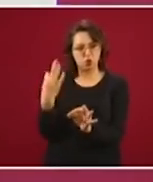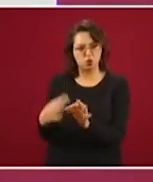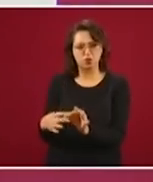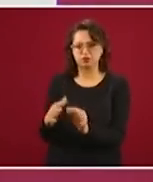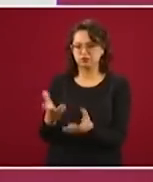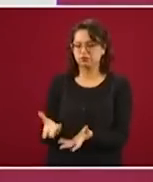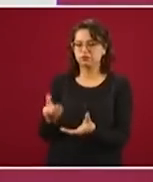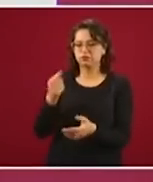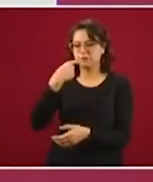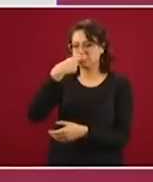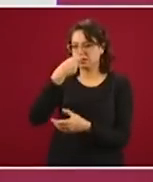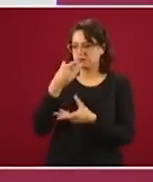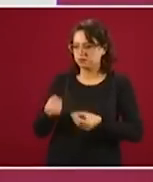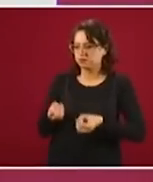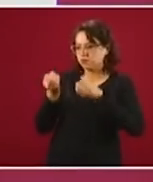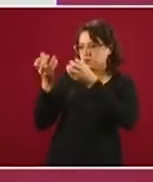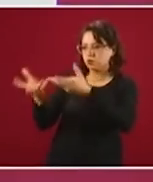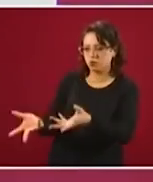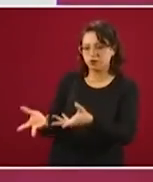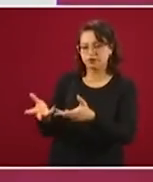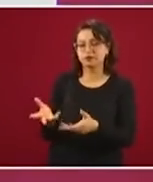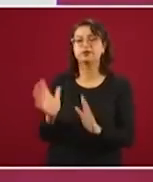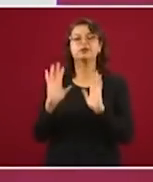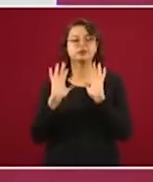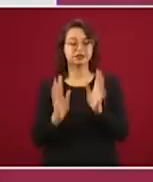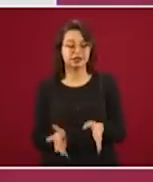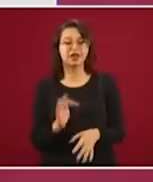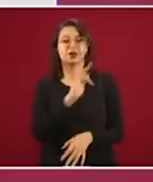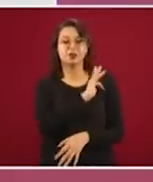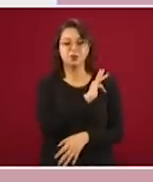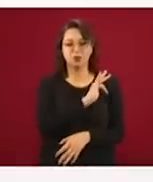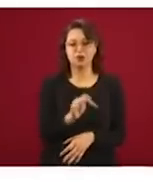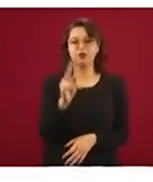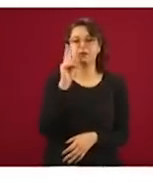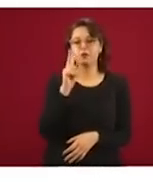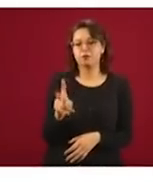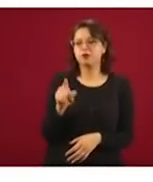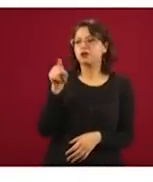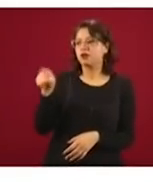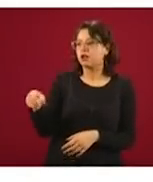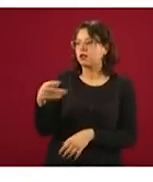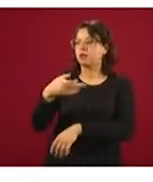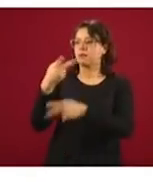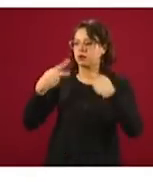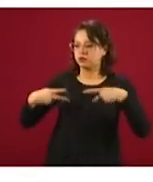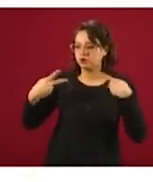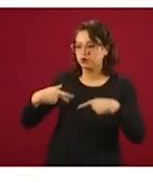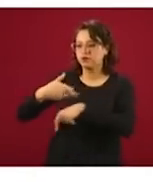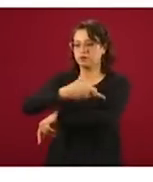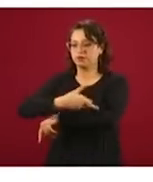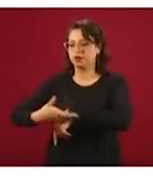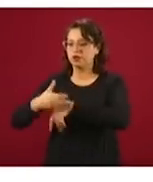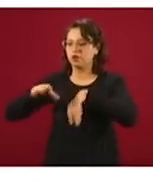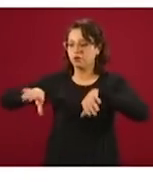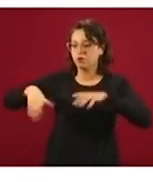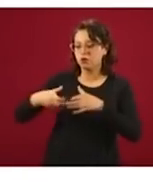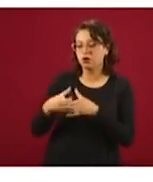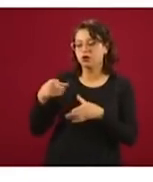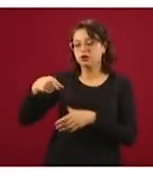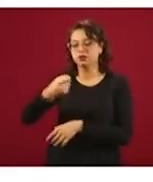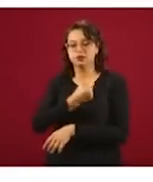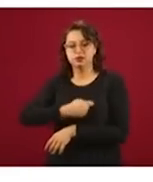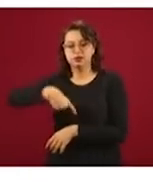tener información de lo que ocurre a la persona, a la familia, a la comunidad que recibe atención de